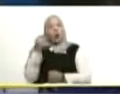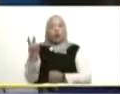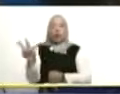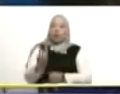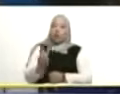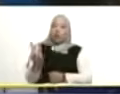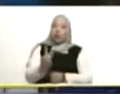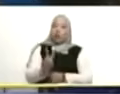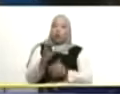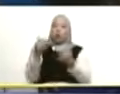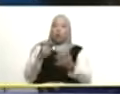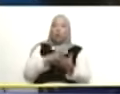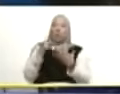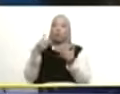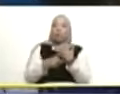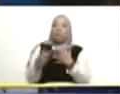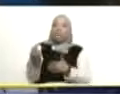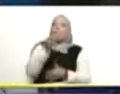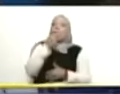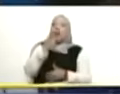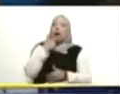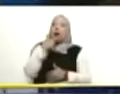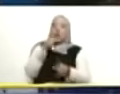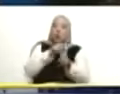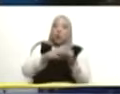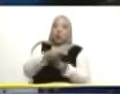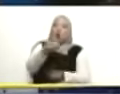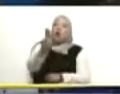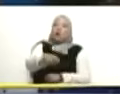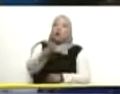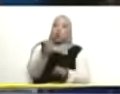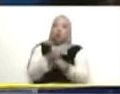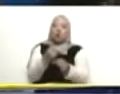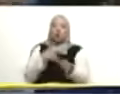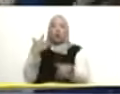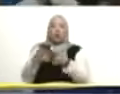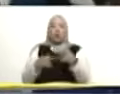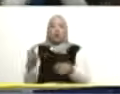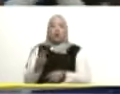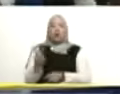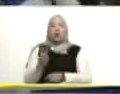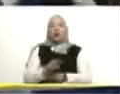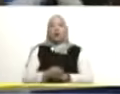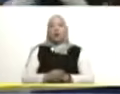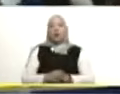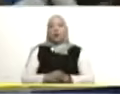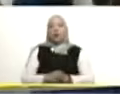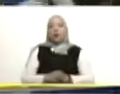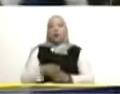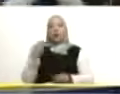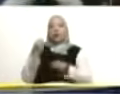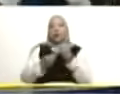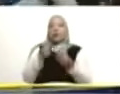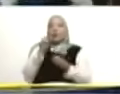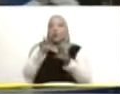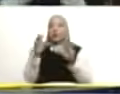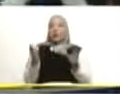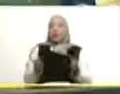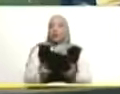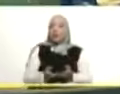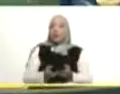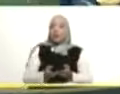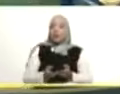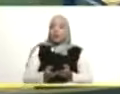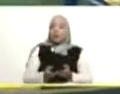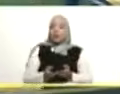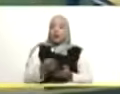venezolana. Este es el programa más ambicioso que jamás se ha hecho en Venezuela y creo que en el mundo.